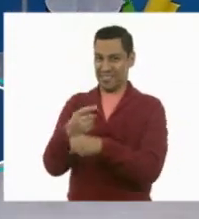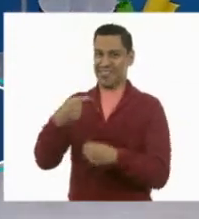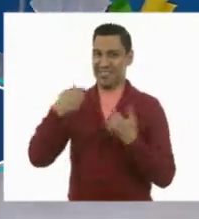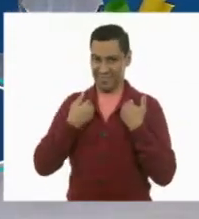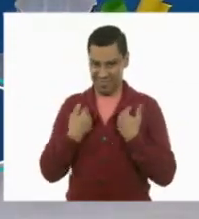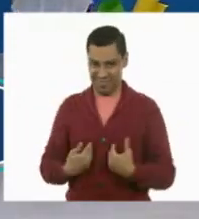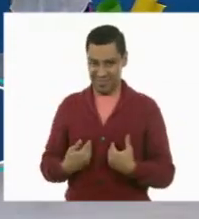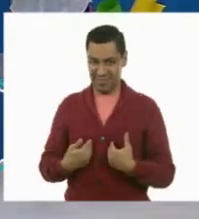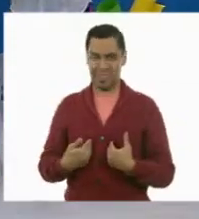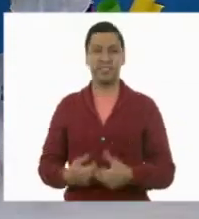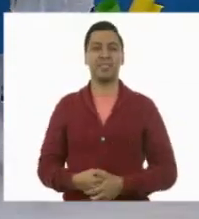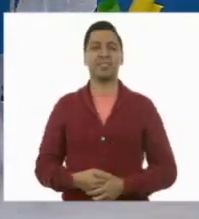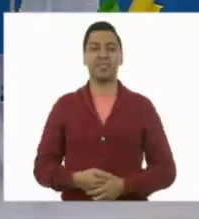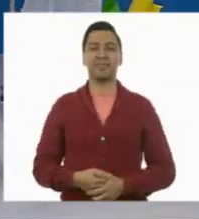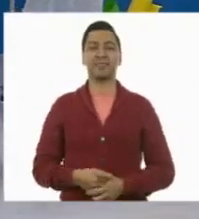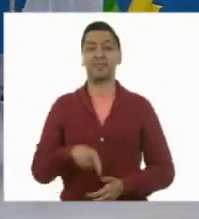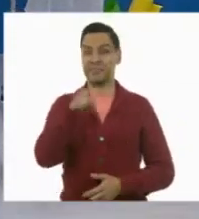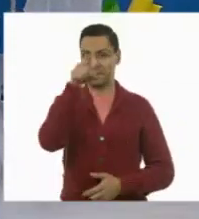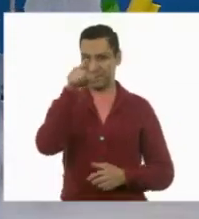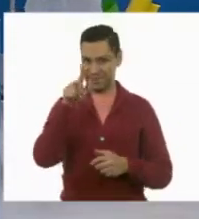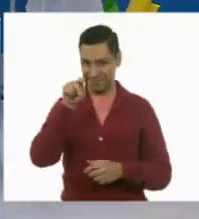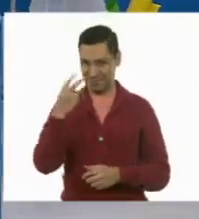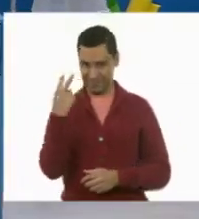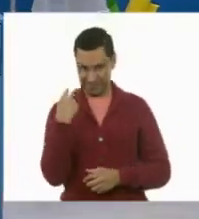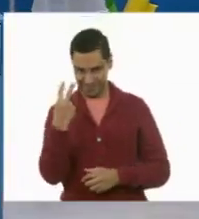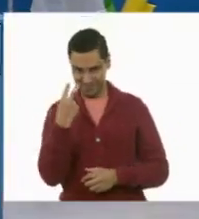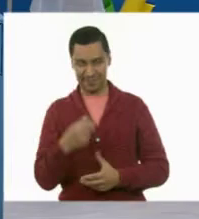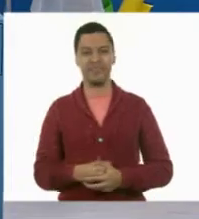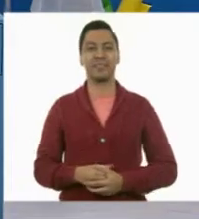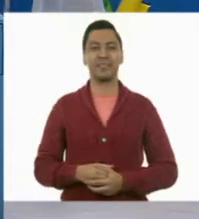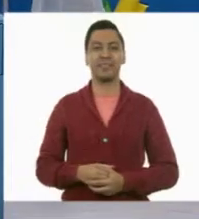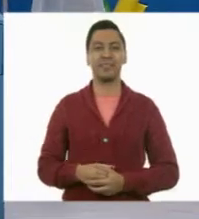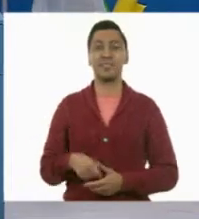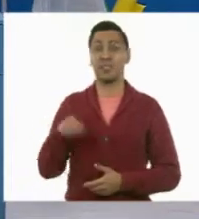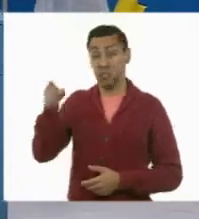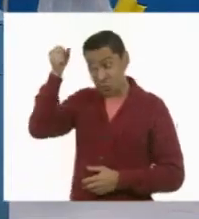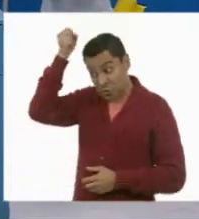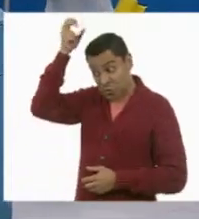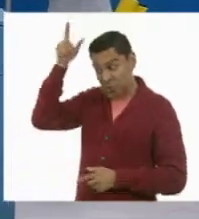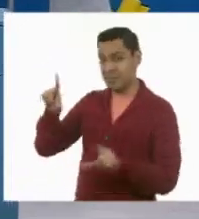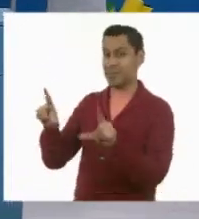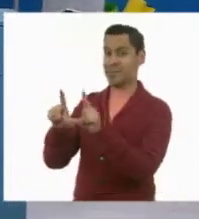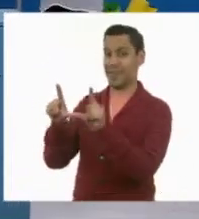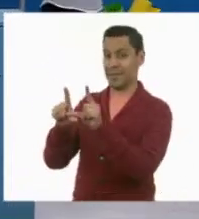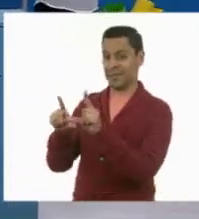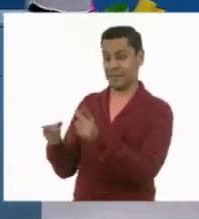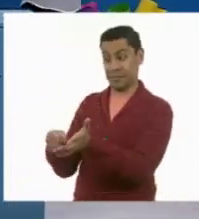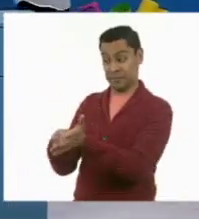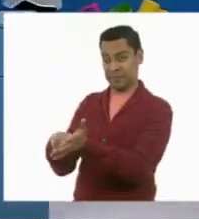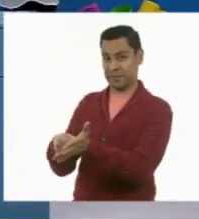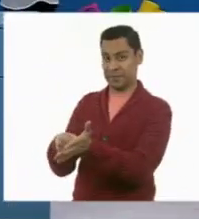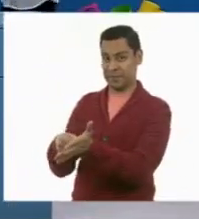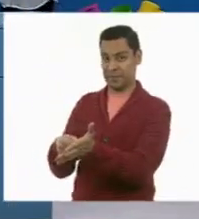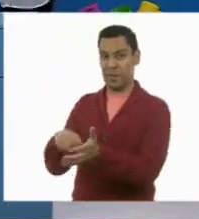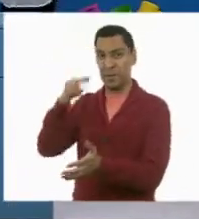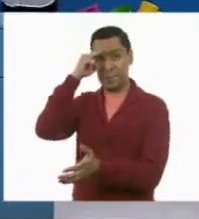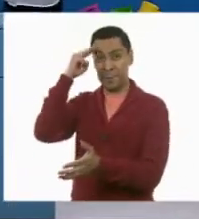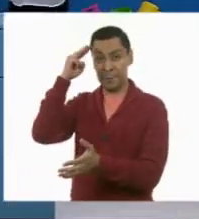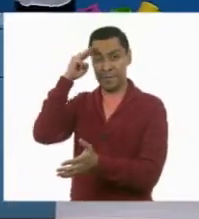niños y las niñas ahí en sus casas, ¿ok? Muy bien. Entonces, elige una tarjeta, Raúl, y yo te ayudo a voltearla y María